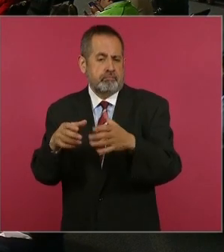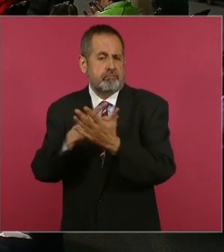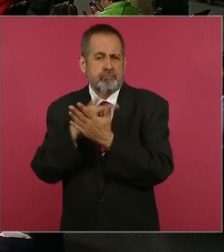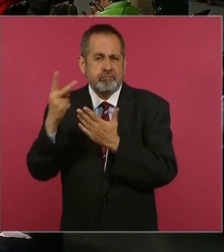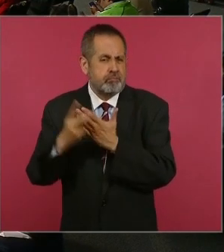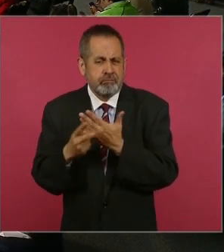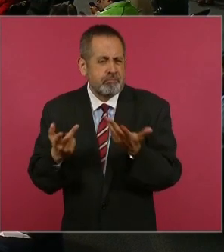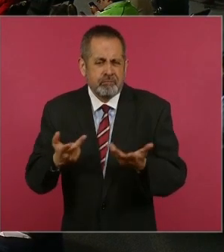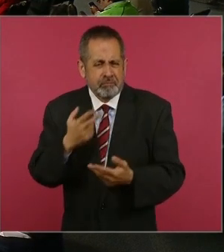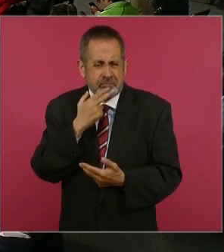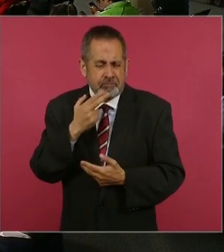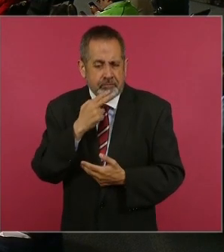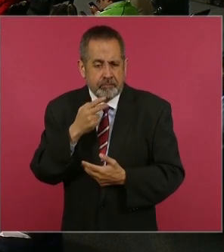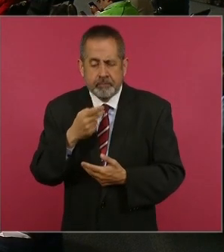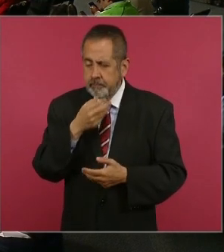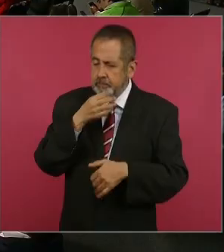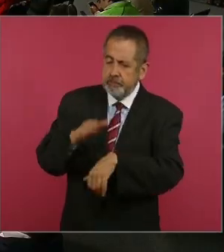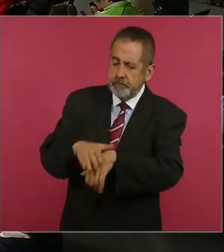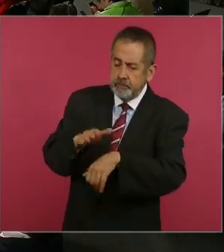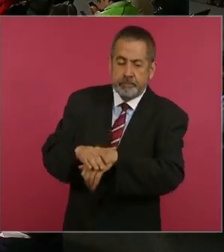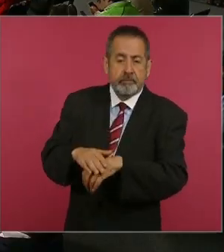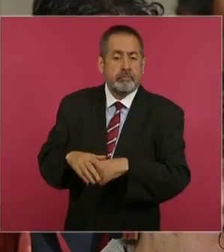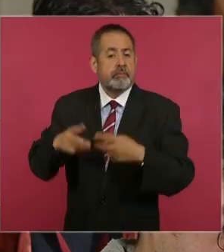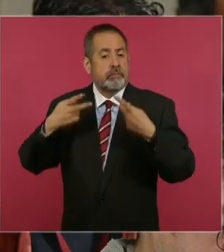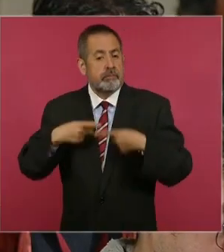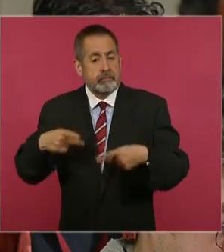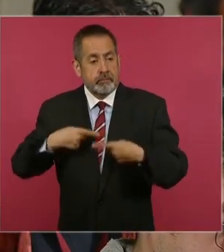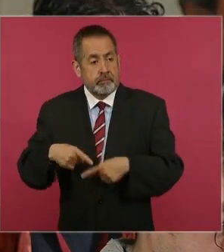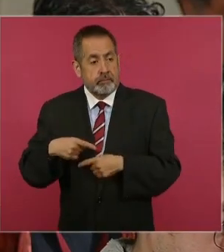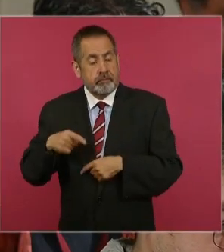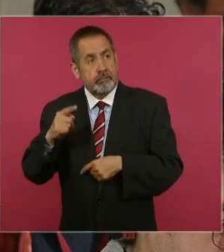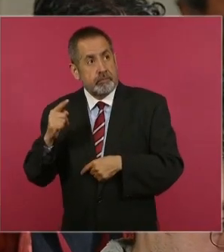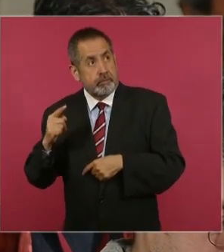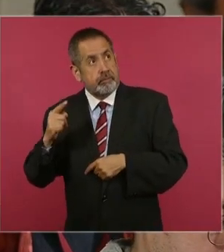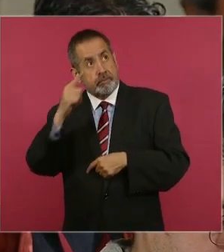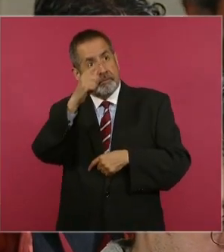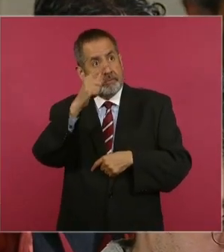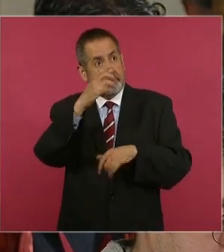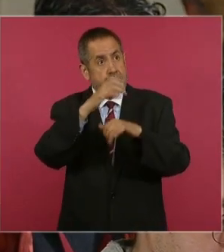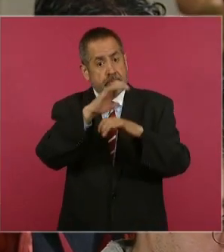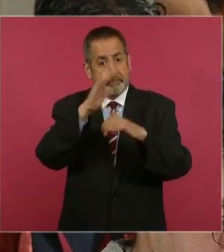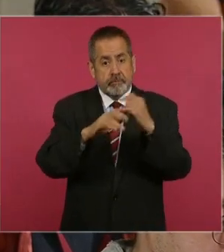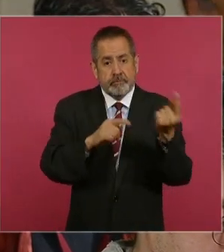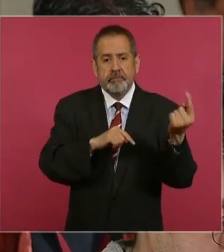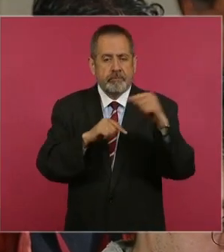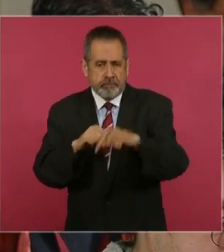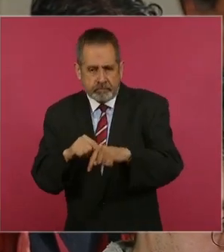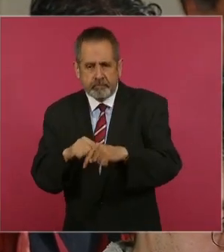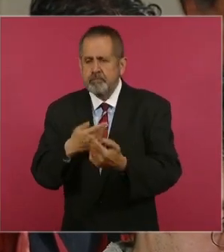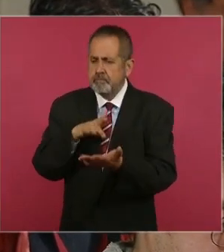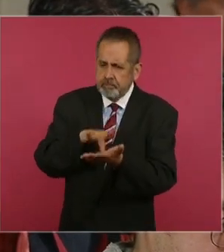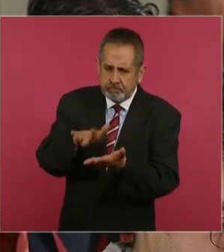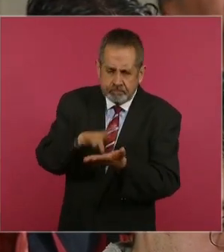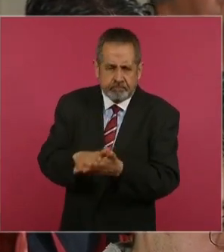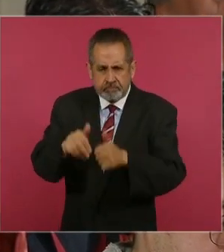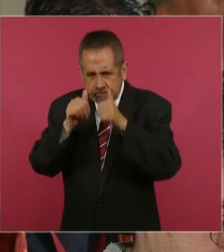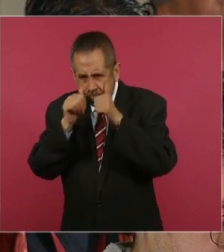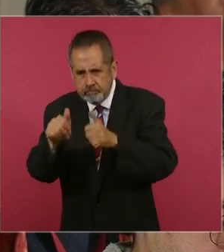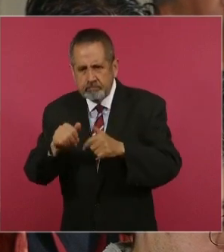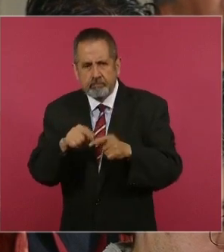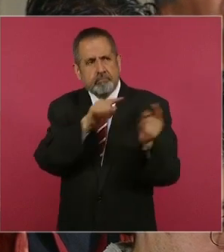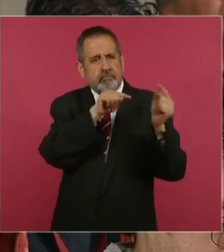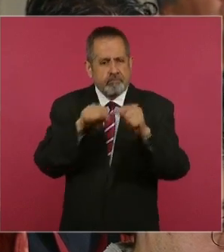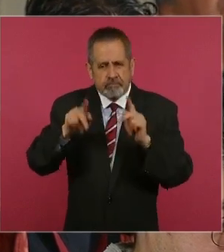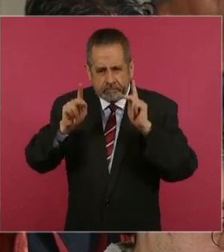programa ofrece a los migrantes mexiquenses y connacionales orientación apoyo asistencia en su visita o